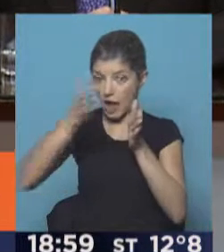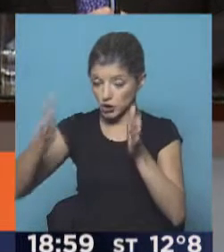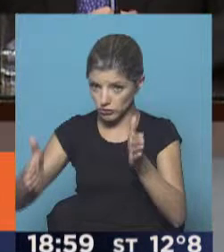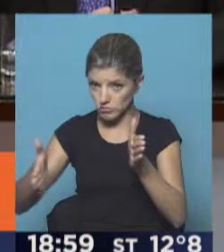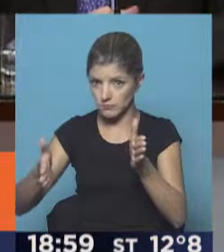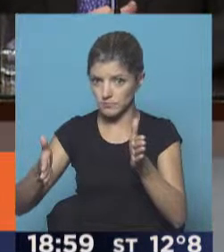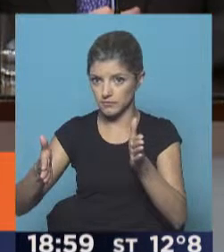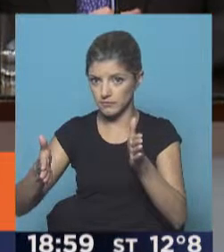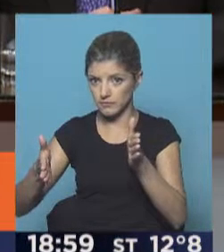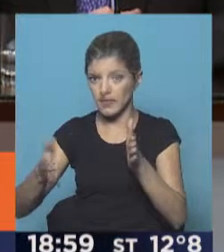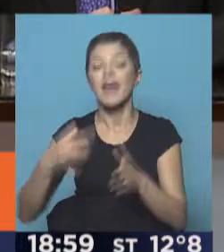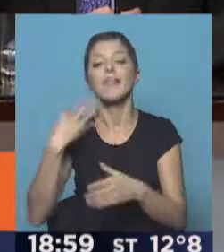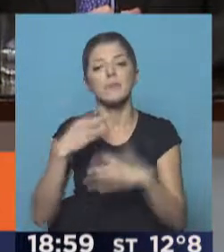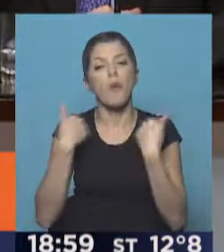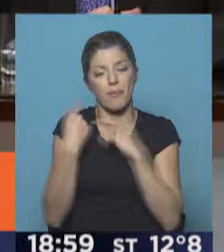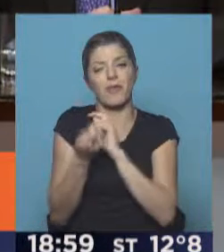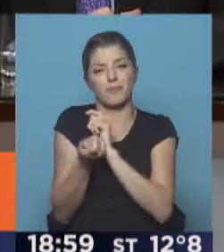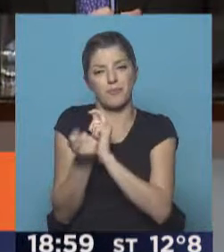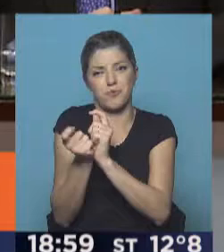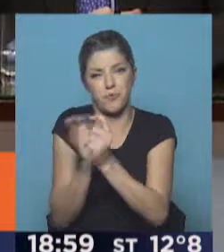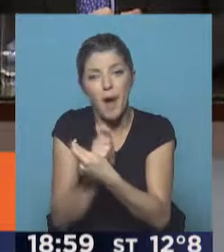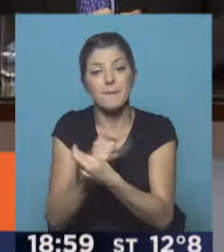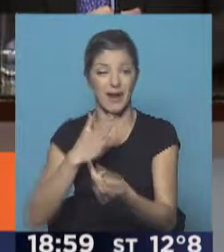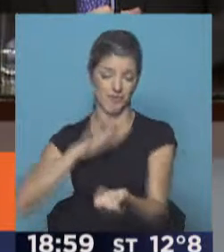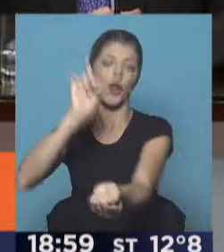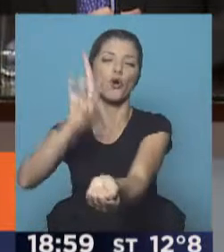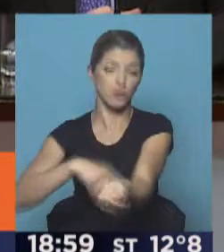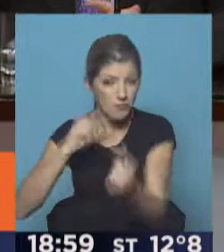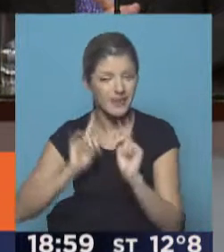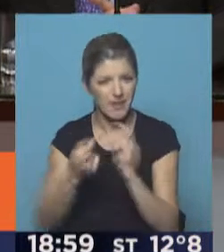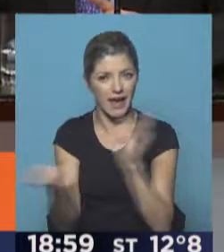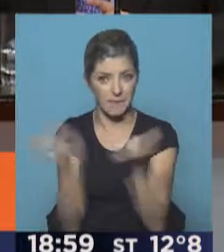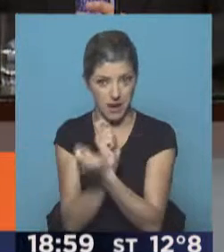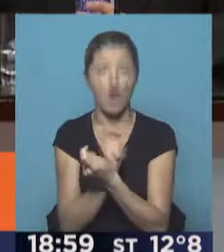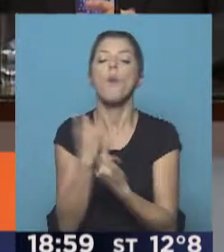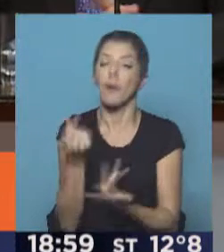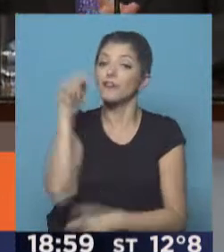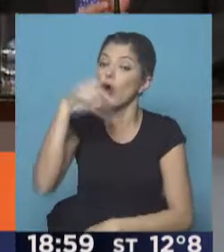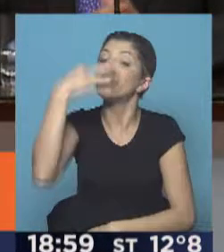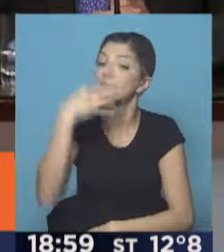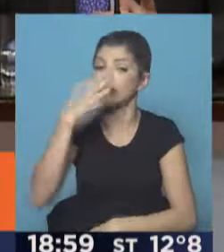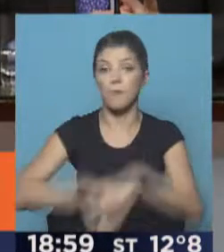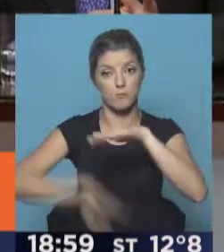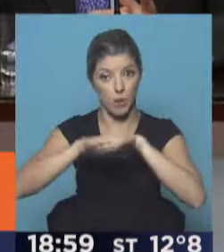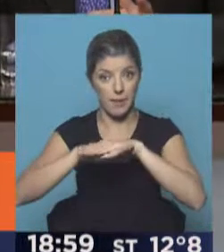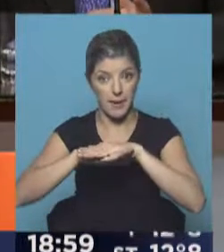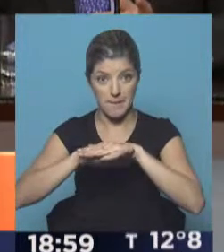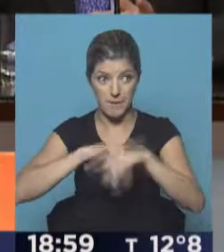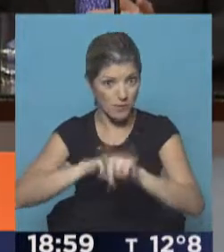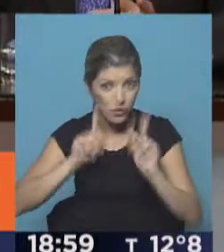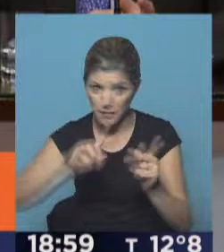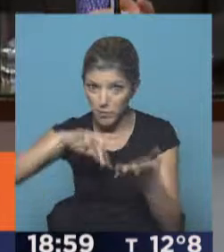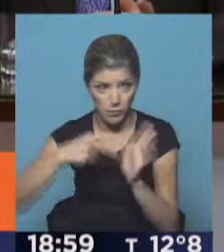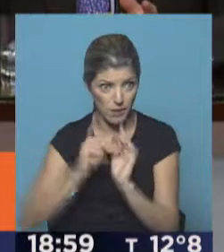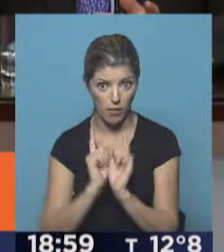tenemos que tener la posibilidad de tener una transición para adaptar nuestros hábitos y por eso se pone un tope. Pero el problema lo seguimos teniendo, digamos, ¿no? Al igual